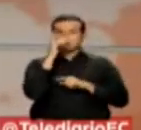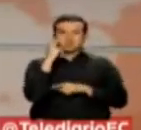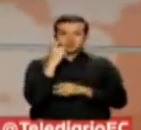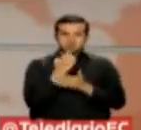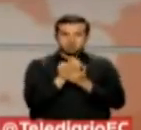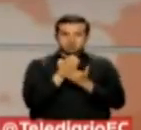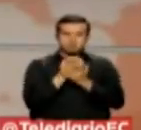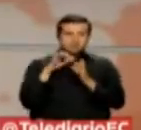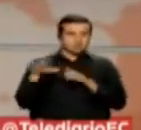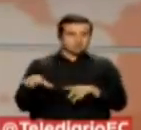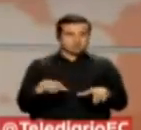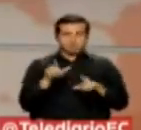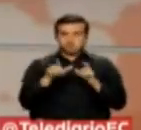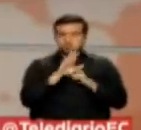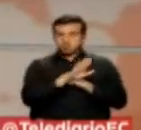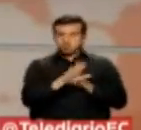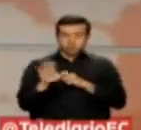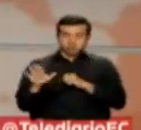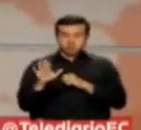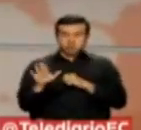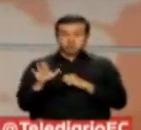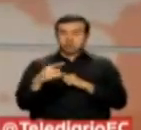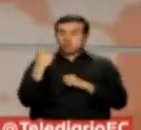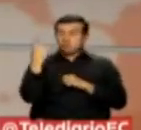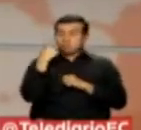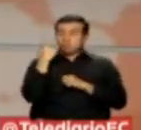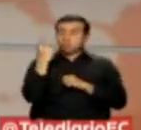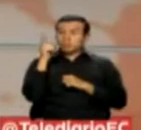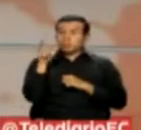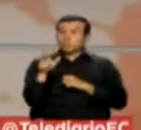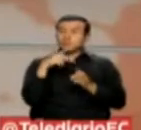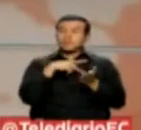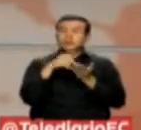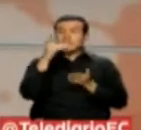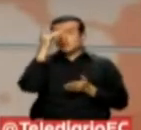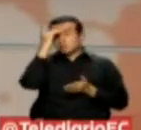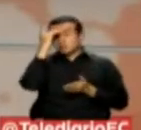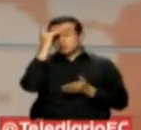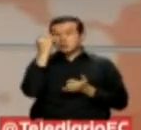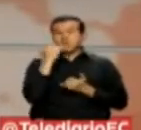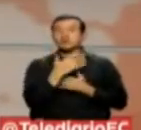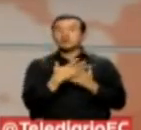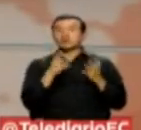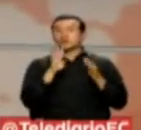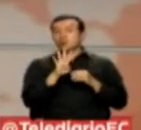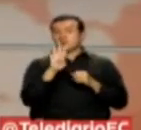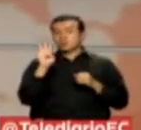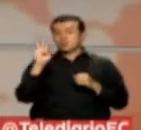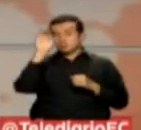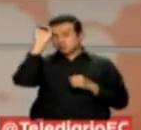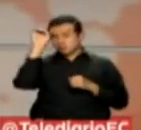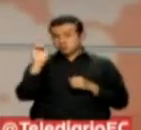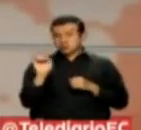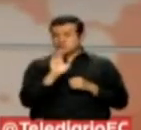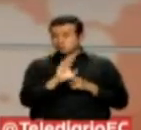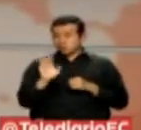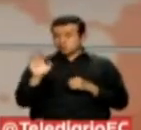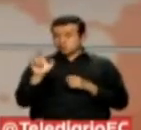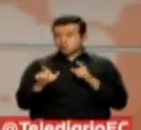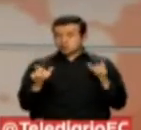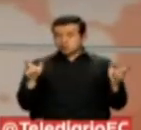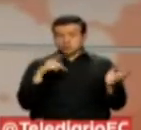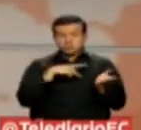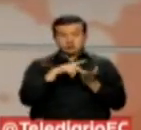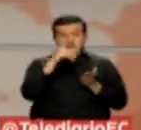económica, para que quien hace un quirografario no sea solo para pagar la deuda, que ahora es el 44% de los quirografarios van a